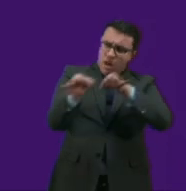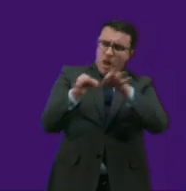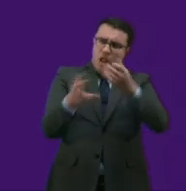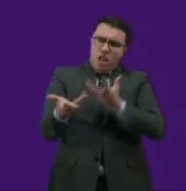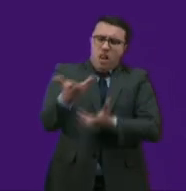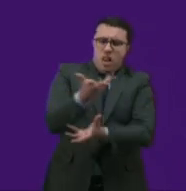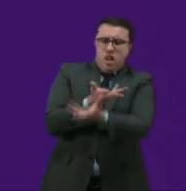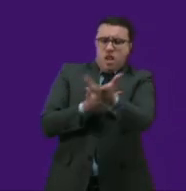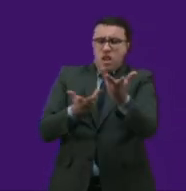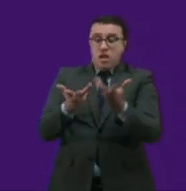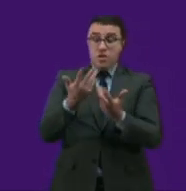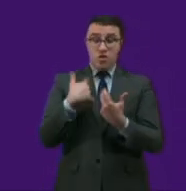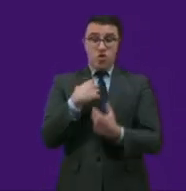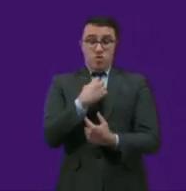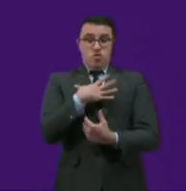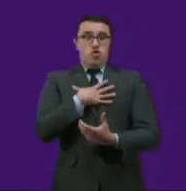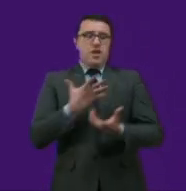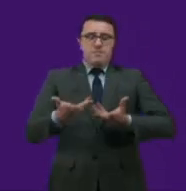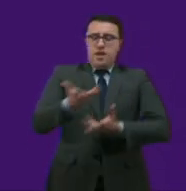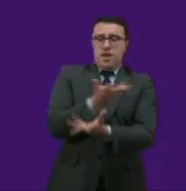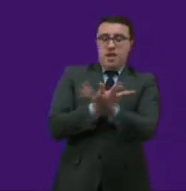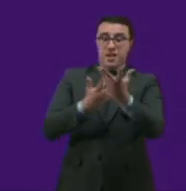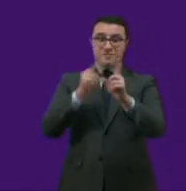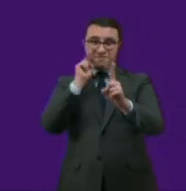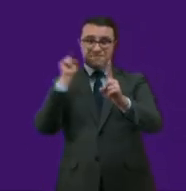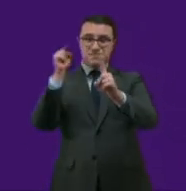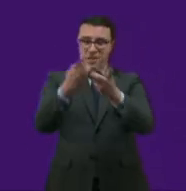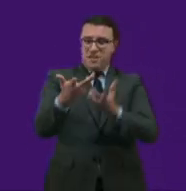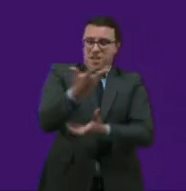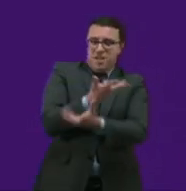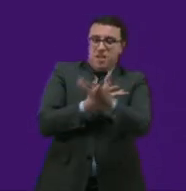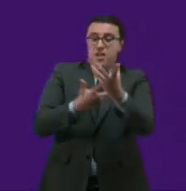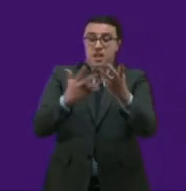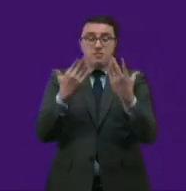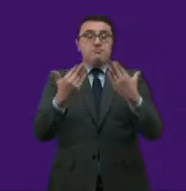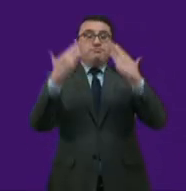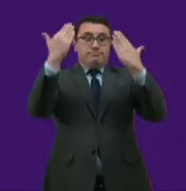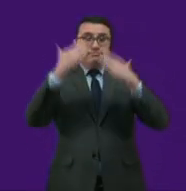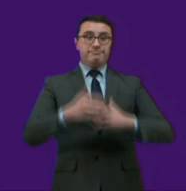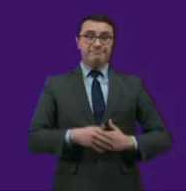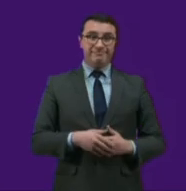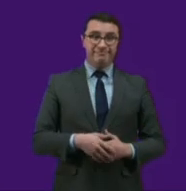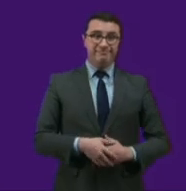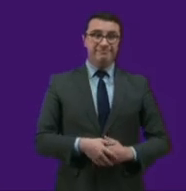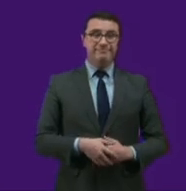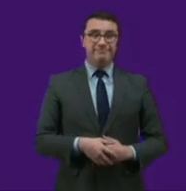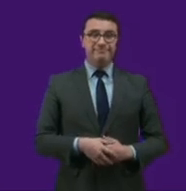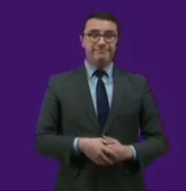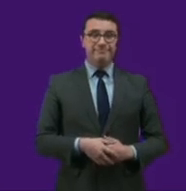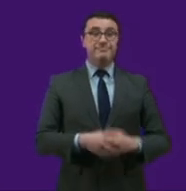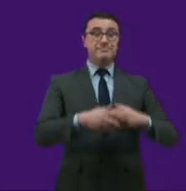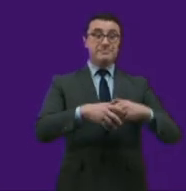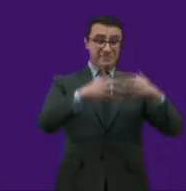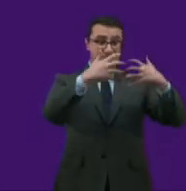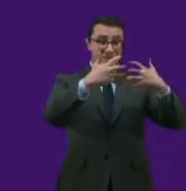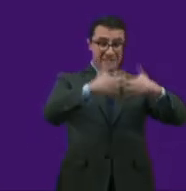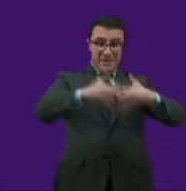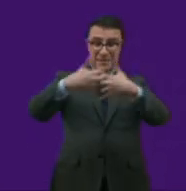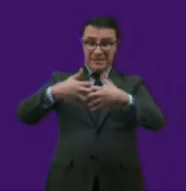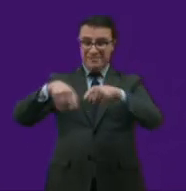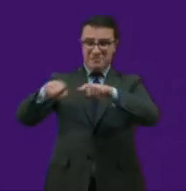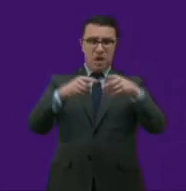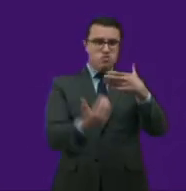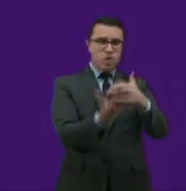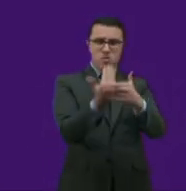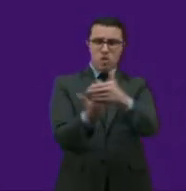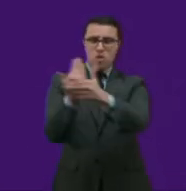la oportunidad y compartir el propósito de esa manera. Nos gusta mucho cuando los emprendedores ya han